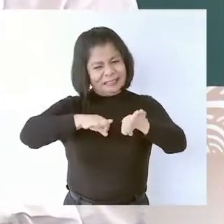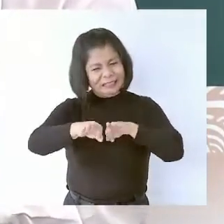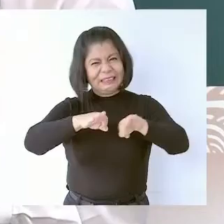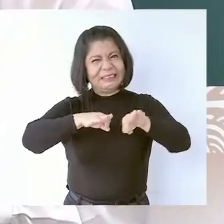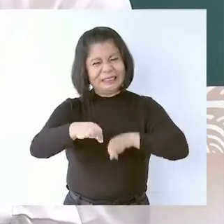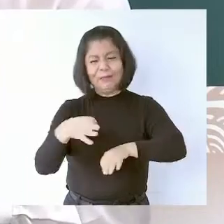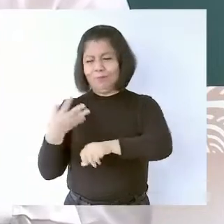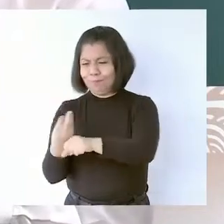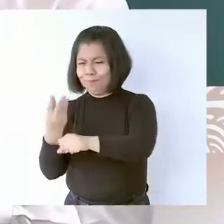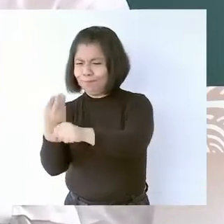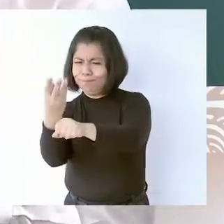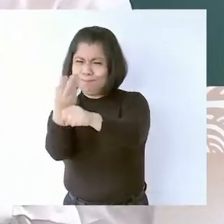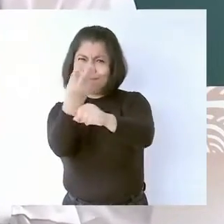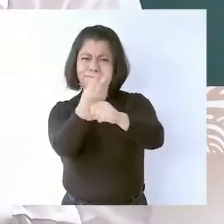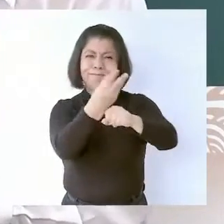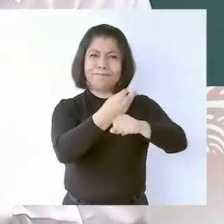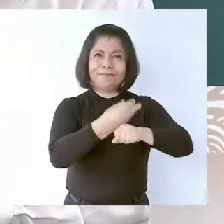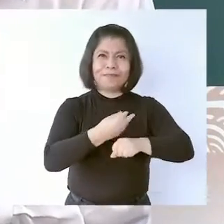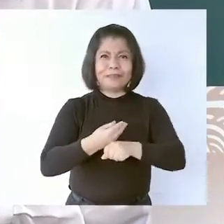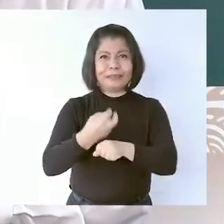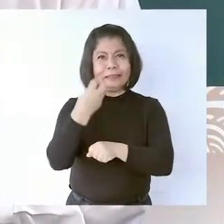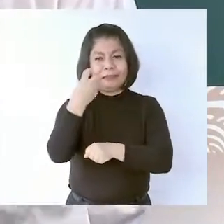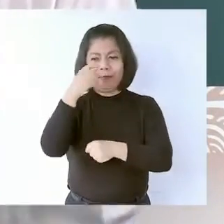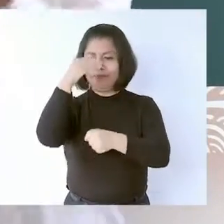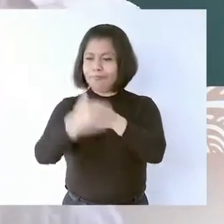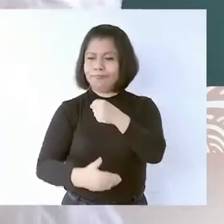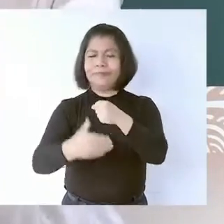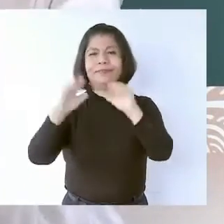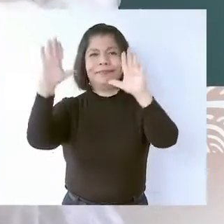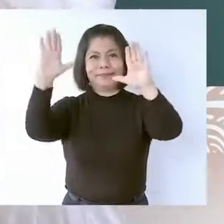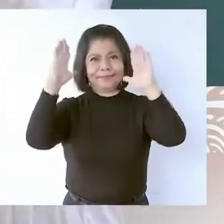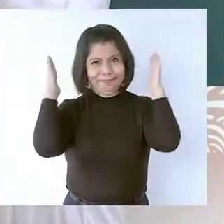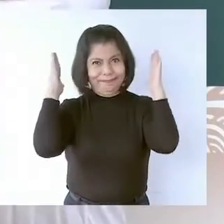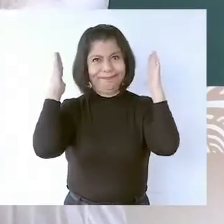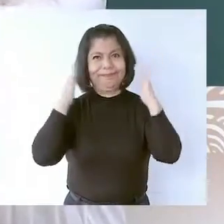hacerlo rápido y